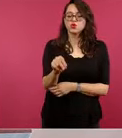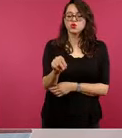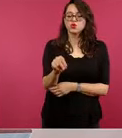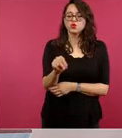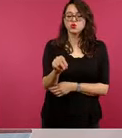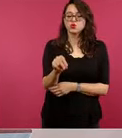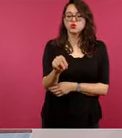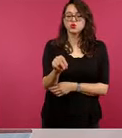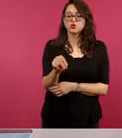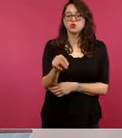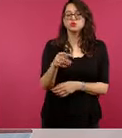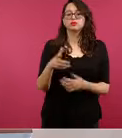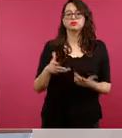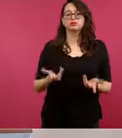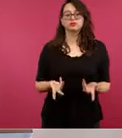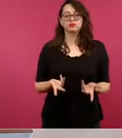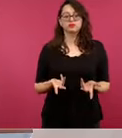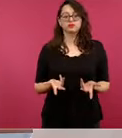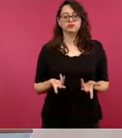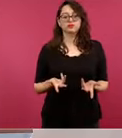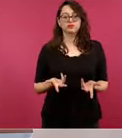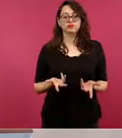Y iban a ver